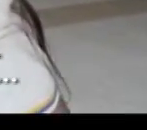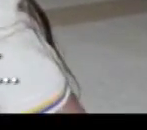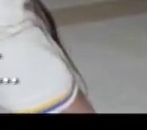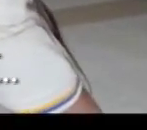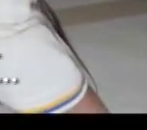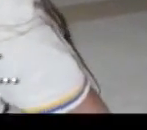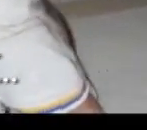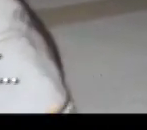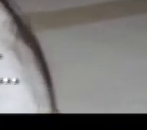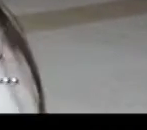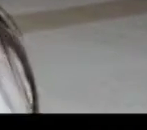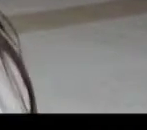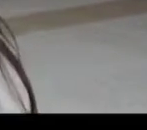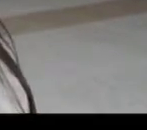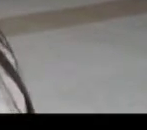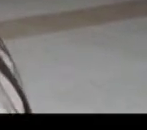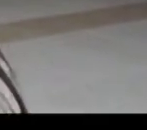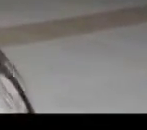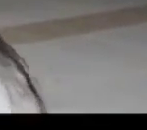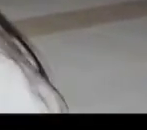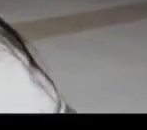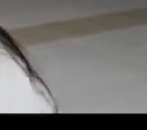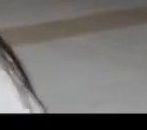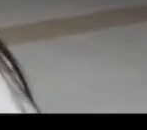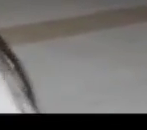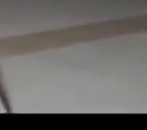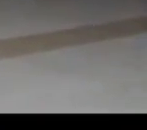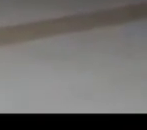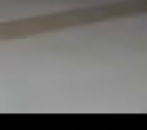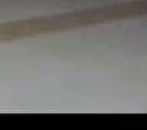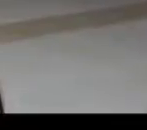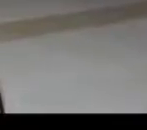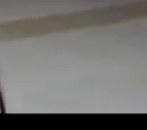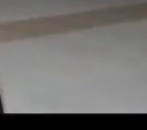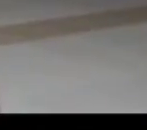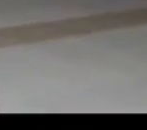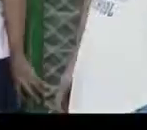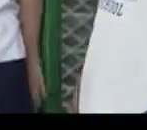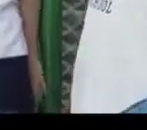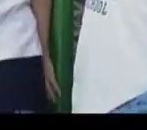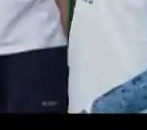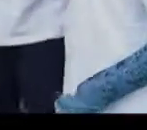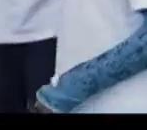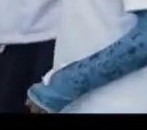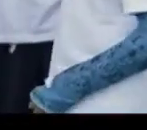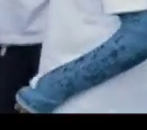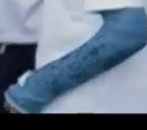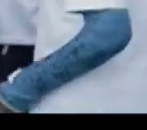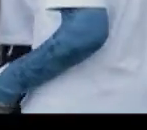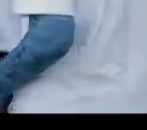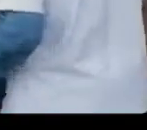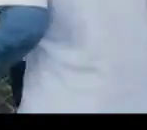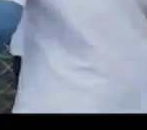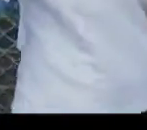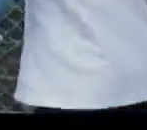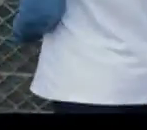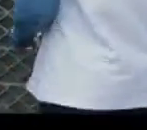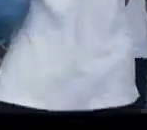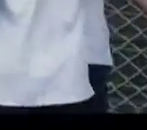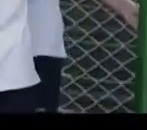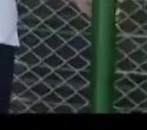al día siguiente llevó un cartel donde decía todo lo que era el síndrome de Asperger, que él lo tenía y